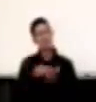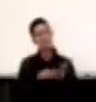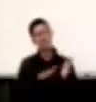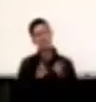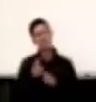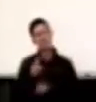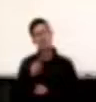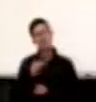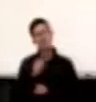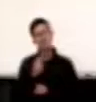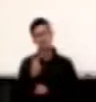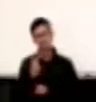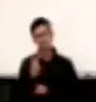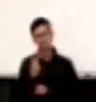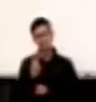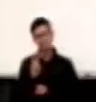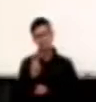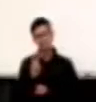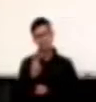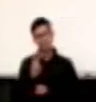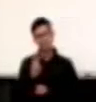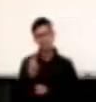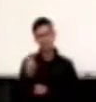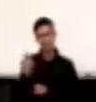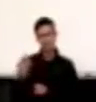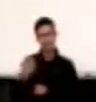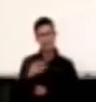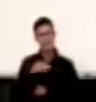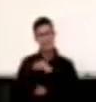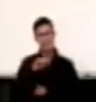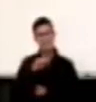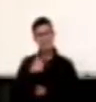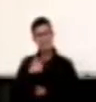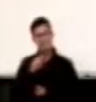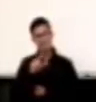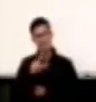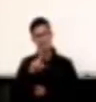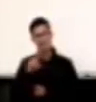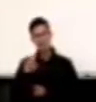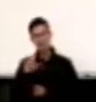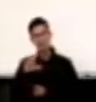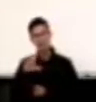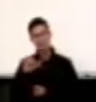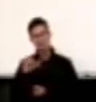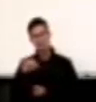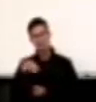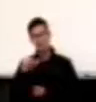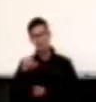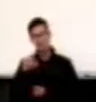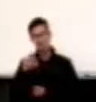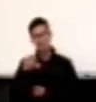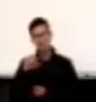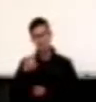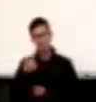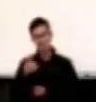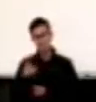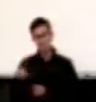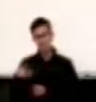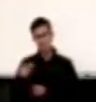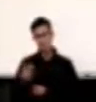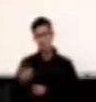con Miguel de la Madrid como presidente, en este caso, cómo gana las elecciones. Y la elección